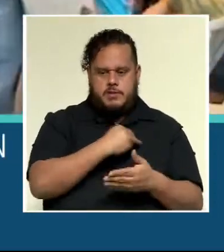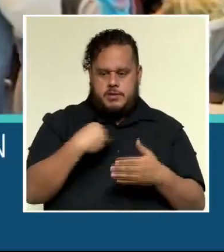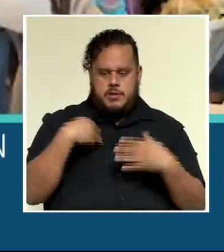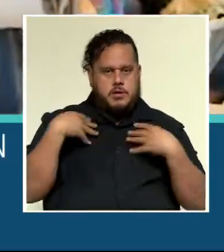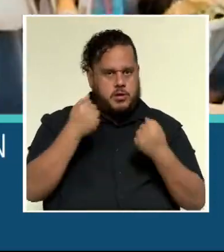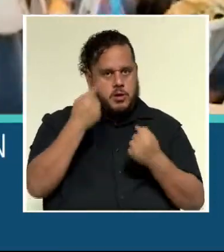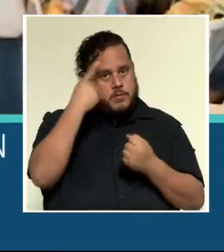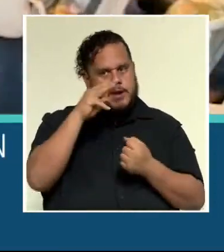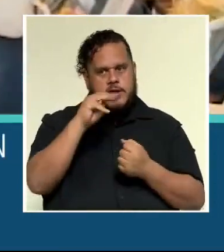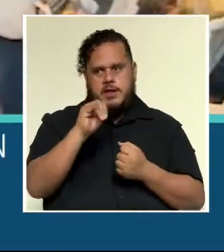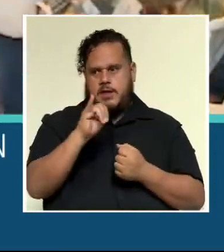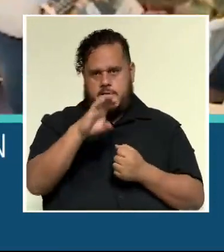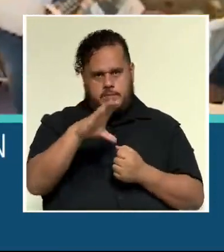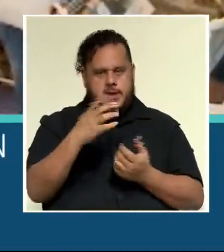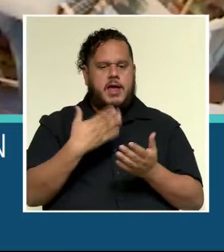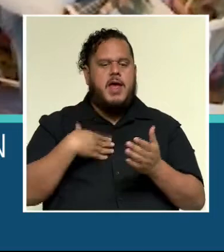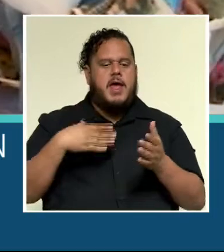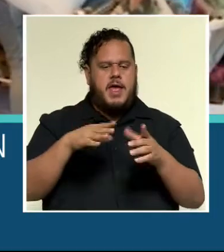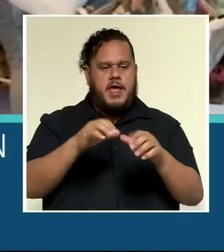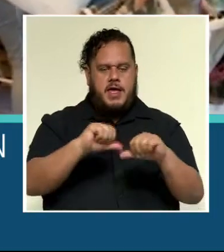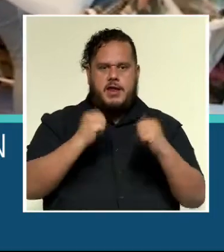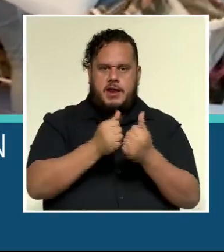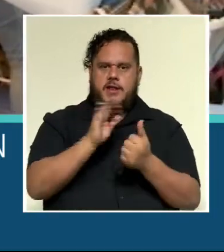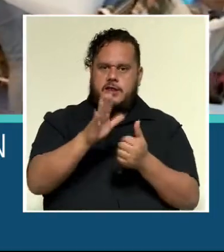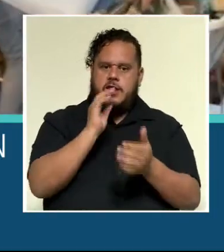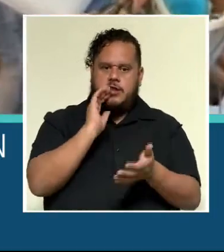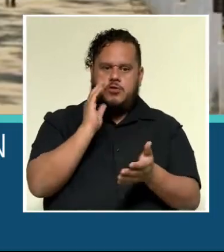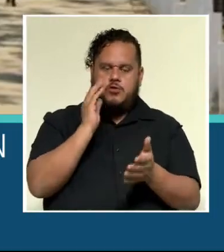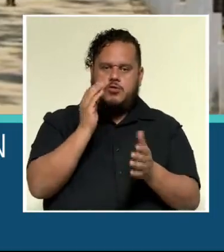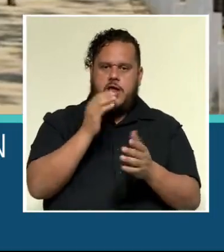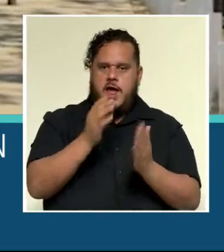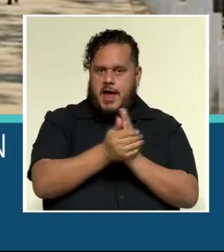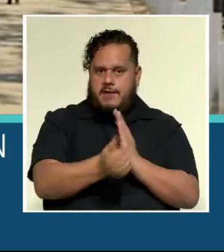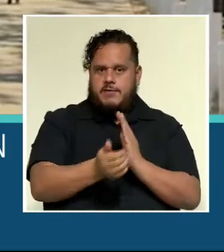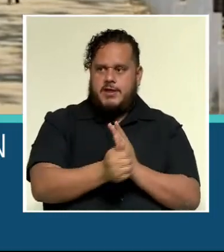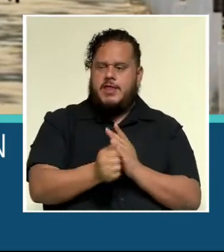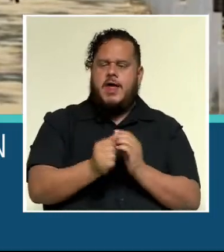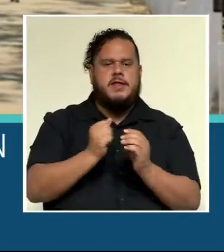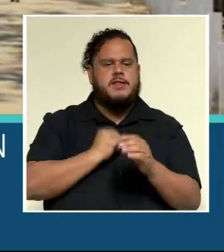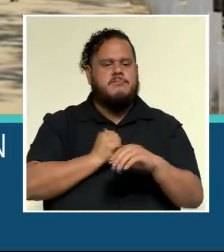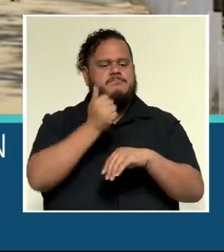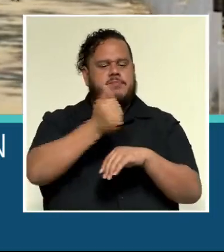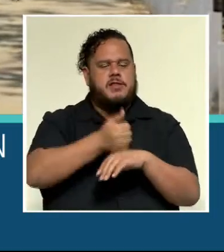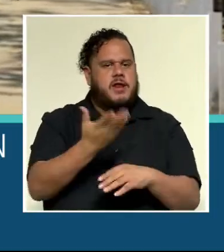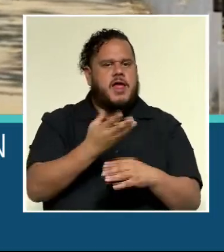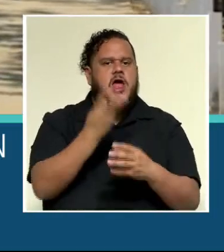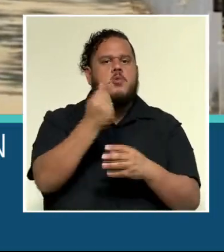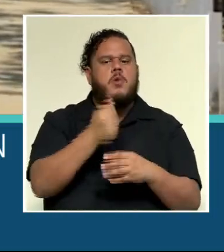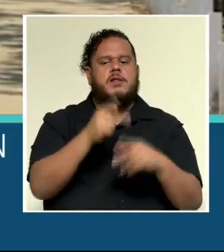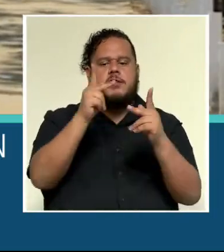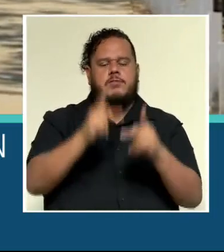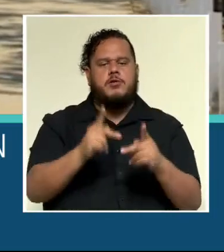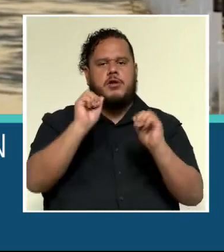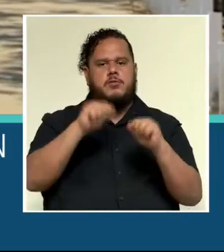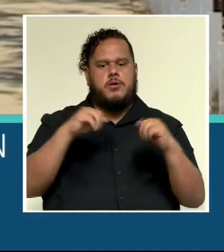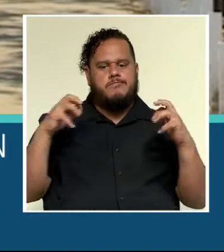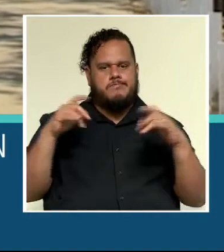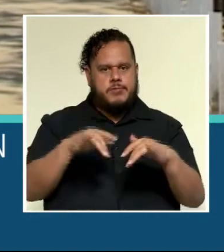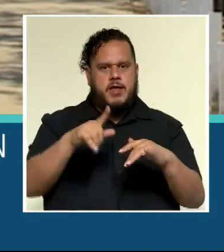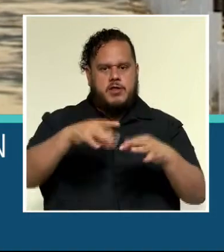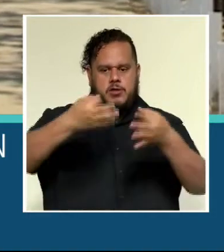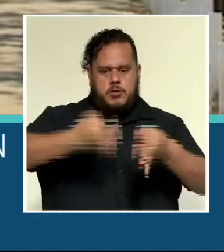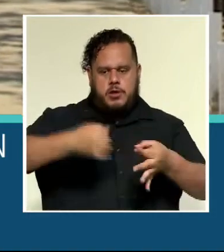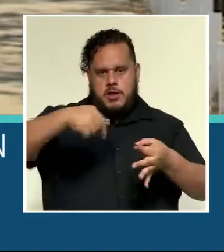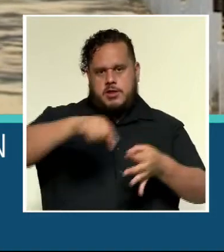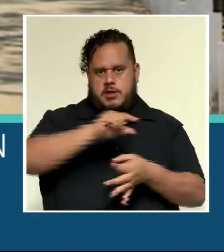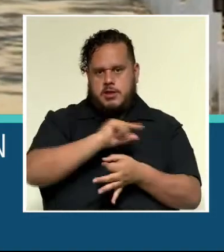que el MEIC, en el marco de sus competencias en ventas a plazo, disponga de la determinación de aforo, la cual será oficializada esta semana.